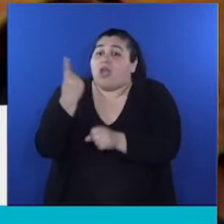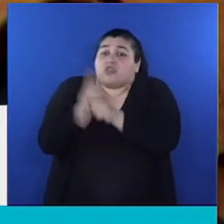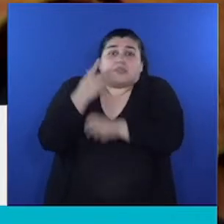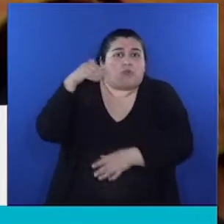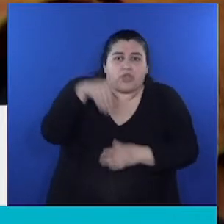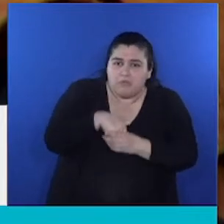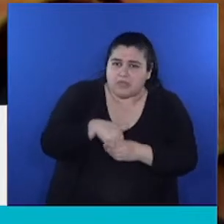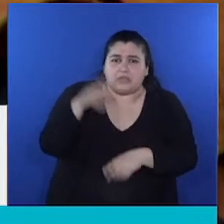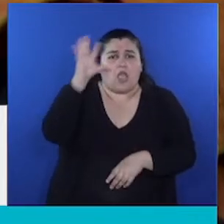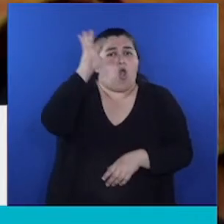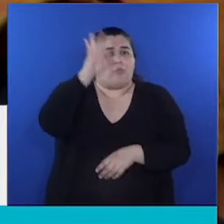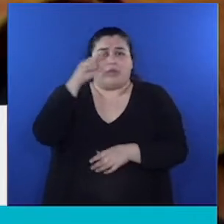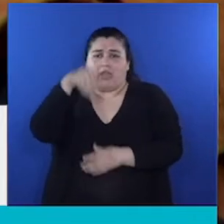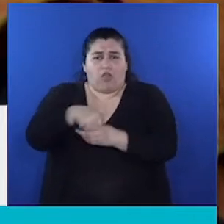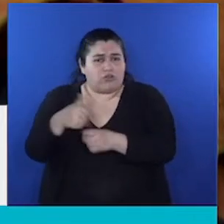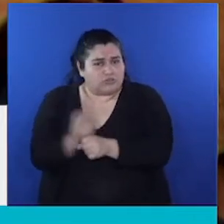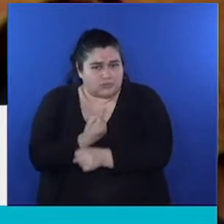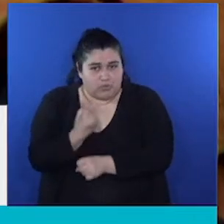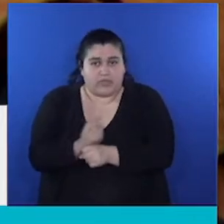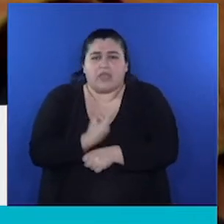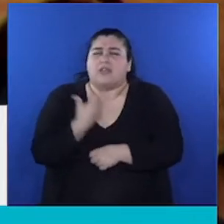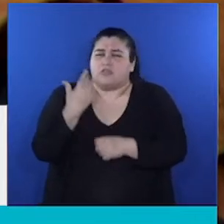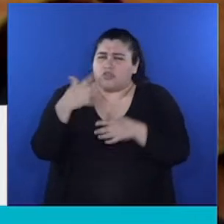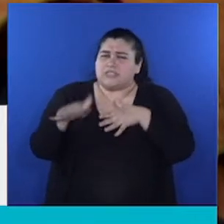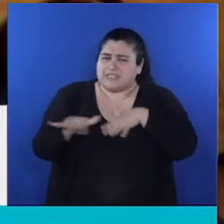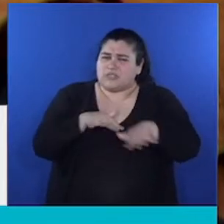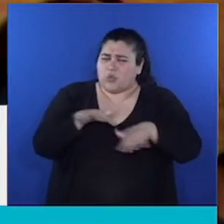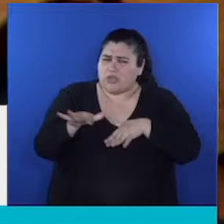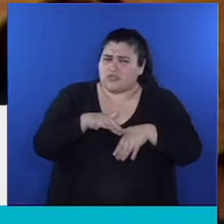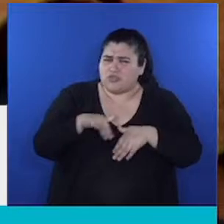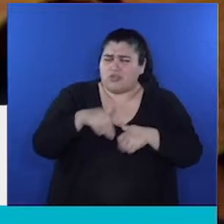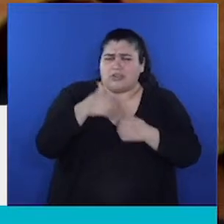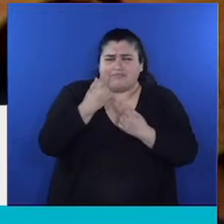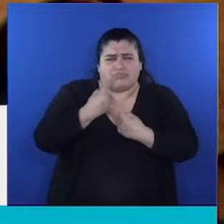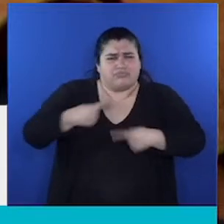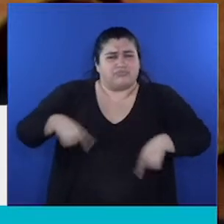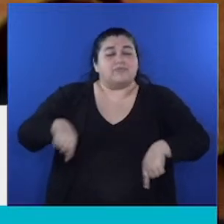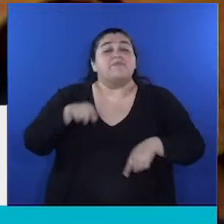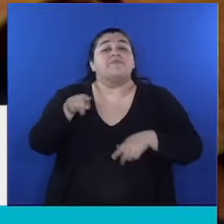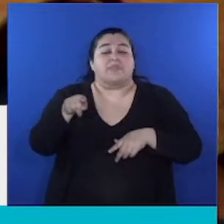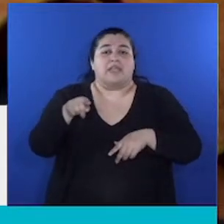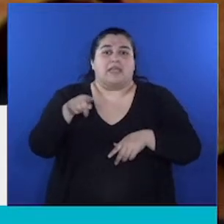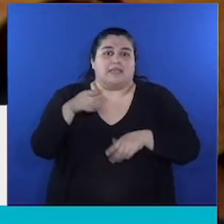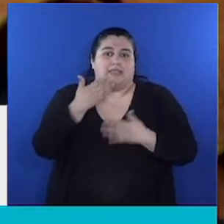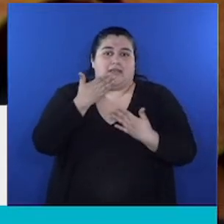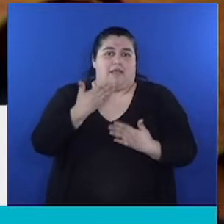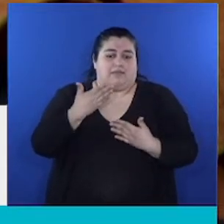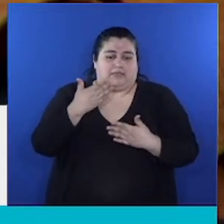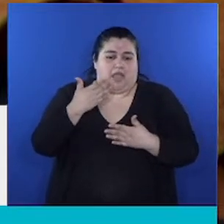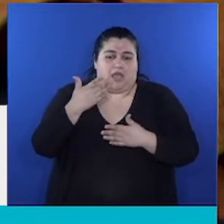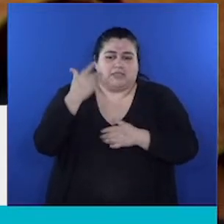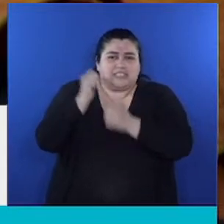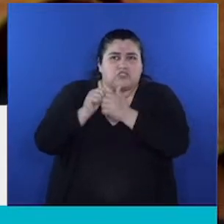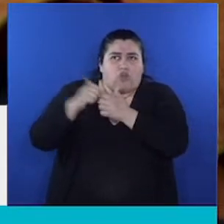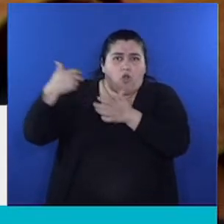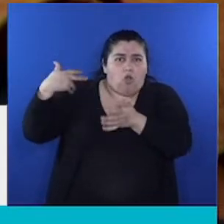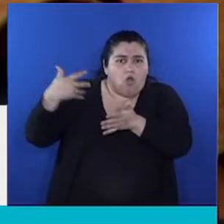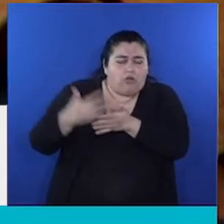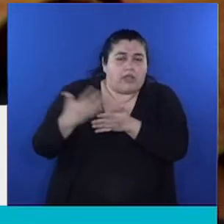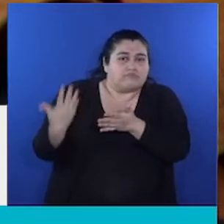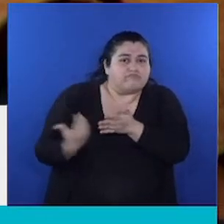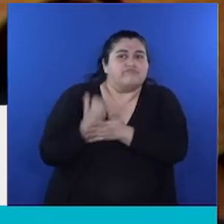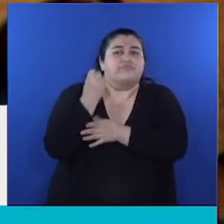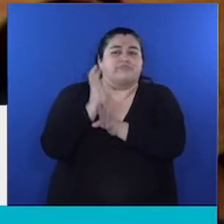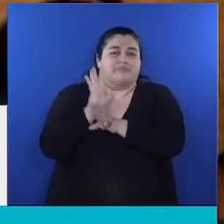opinar? Entonces, ¿a cuántas mujeres ha salvado este proceso histórico en el que nos representamos muchas y muchas,